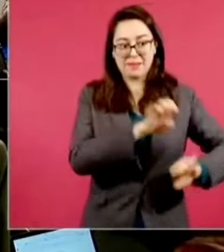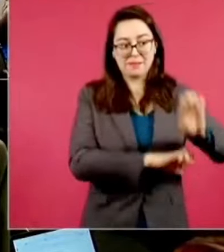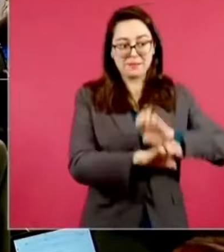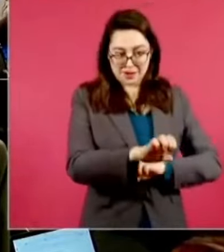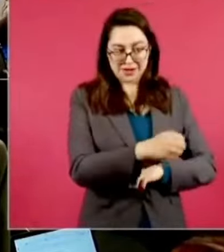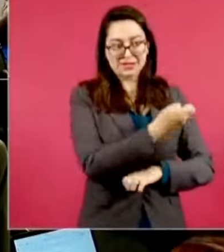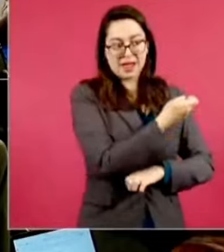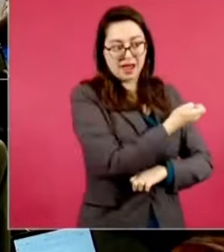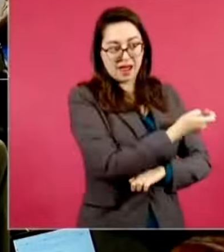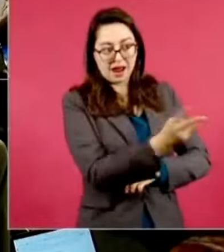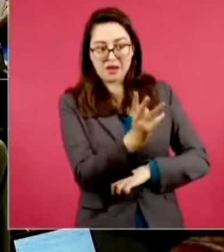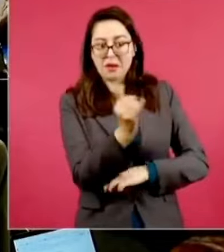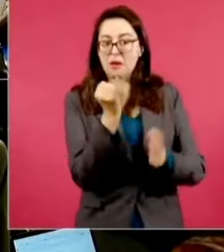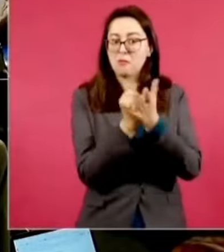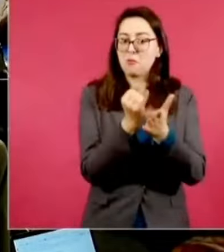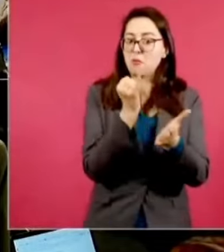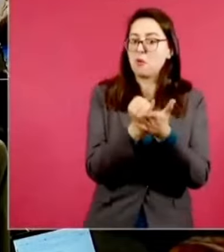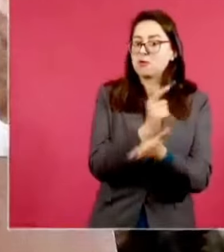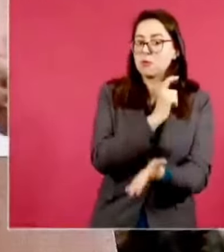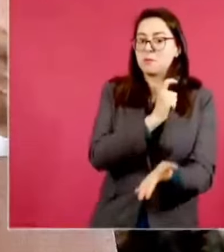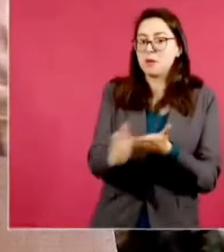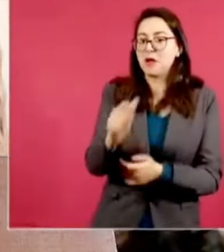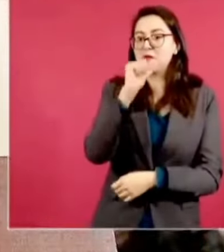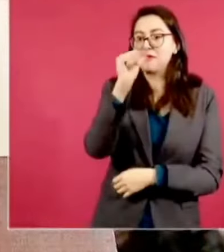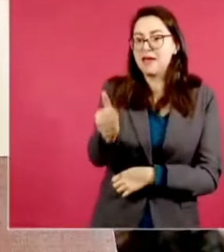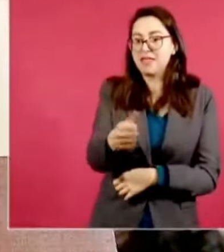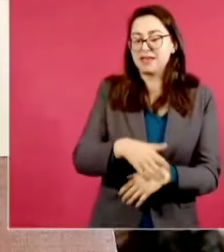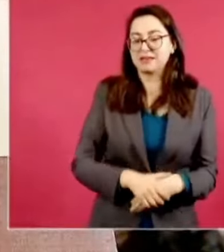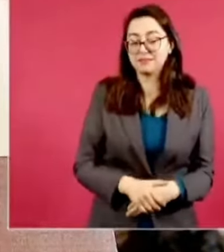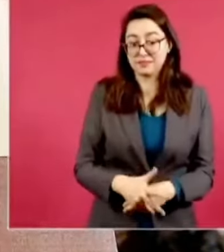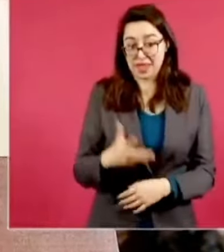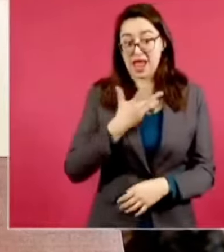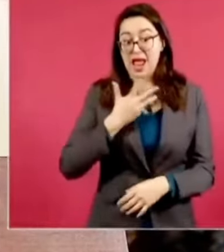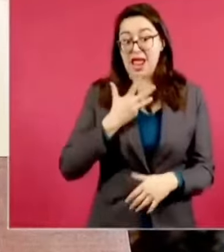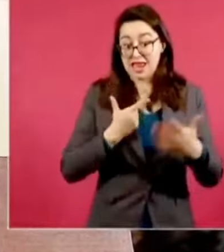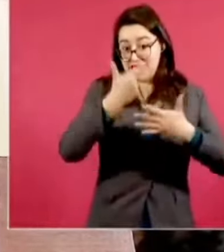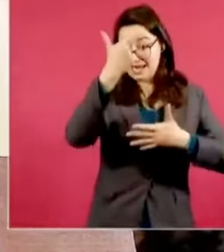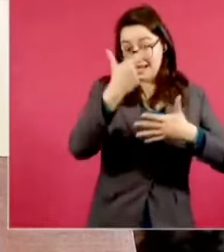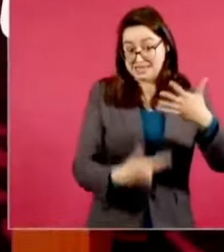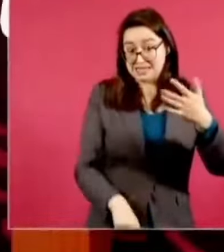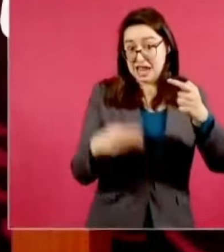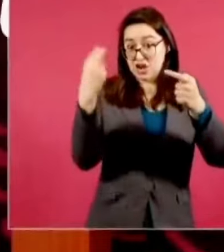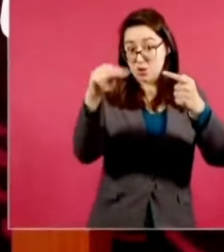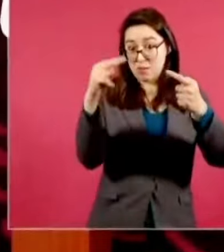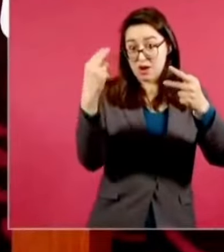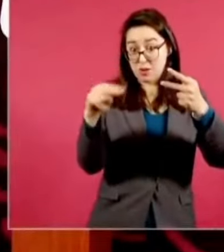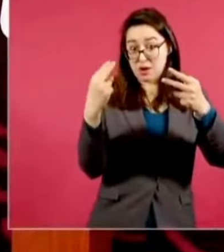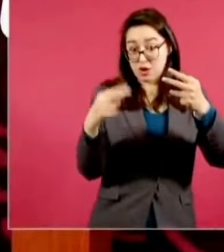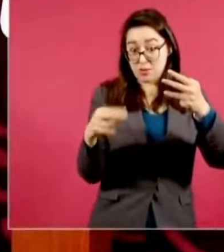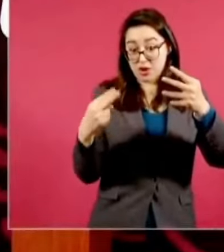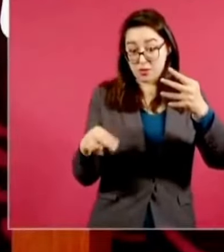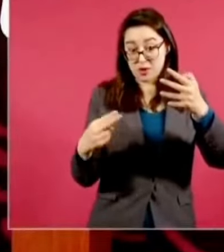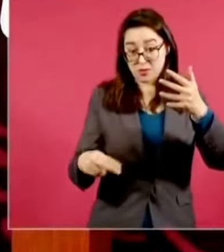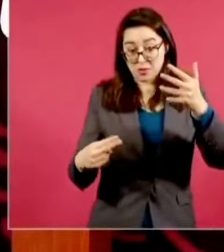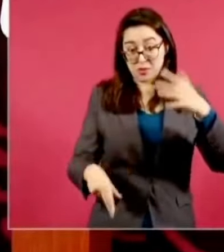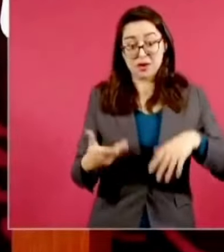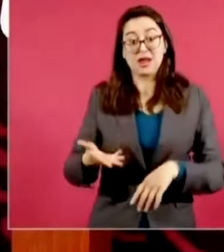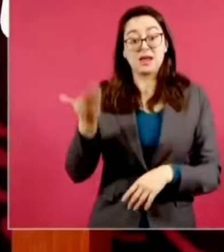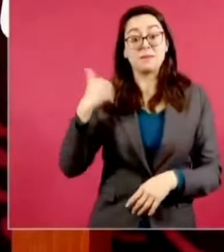No dieron a conocer las listas de todas las empresas a las que Fox les